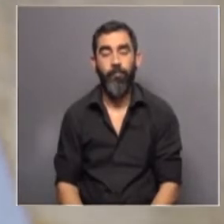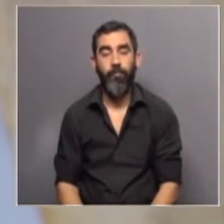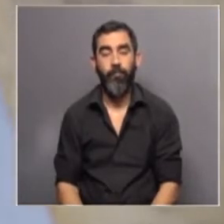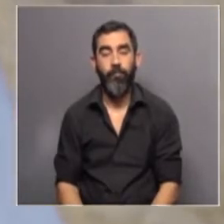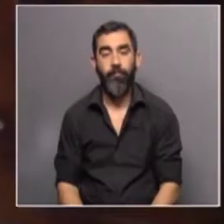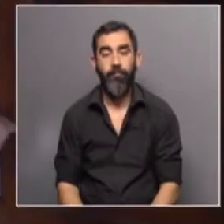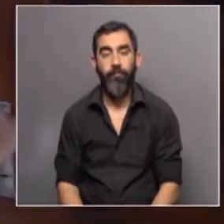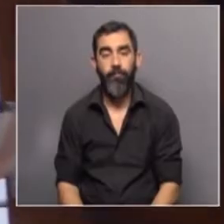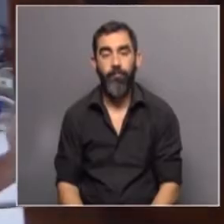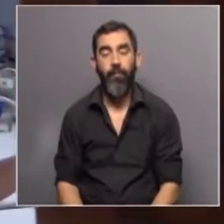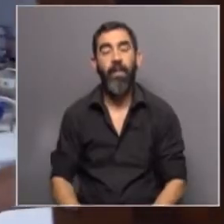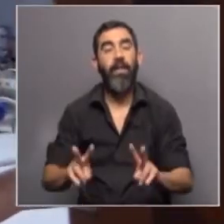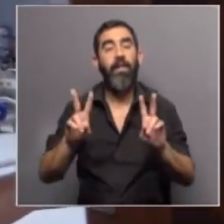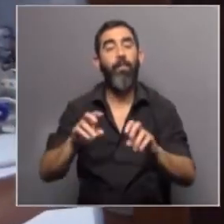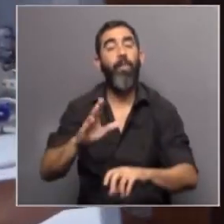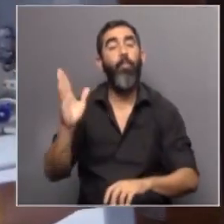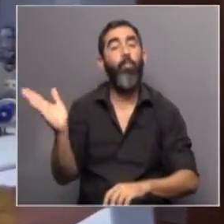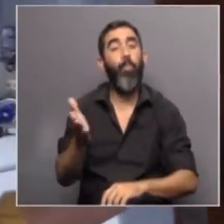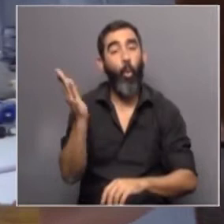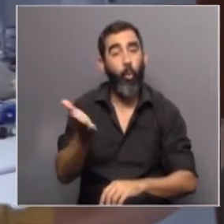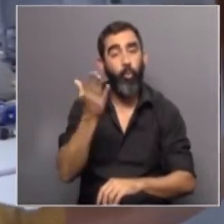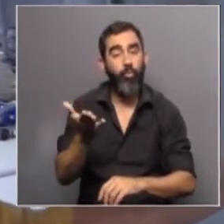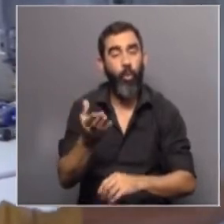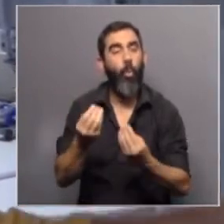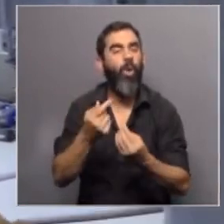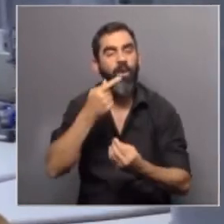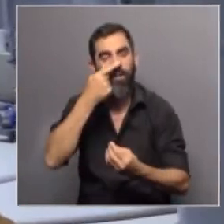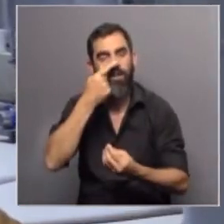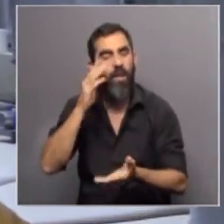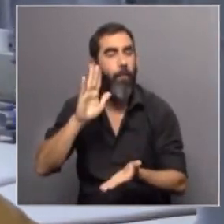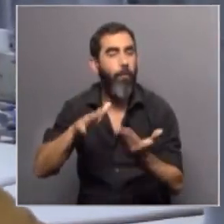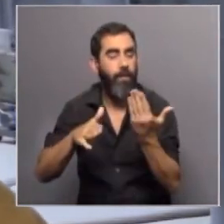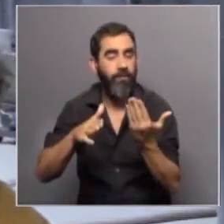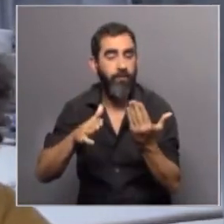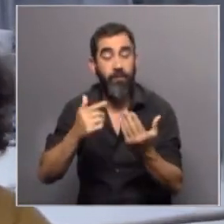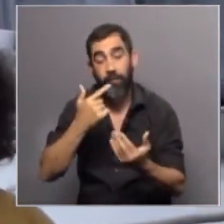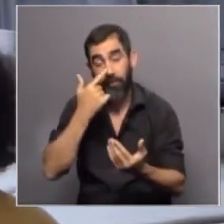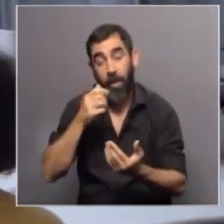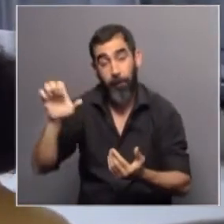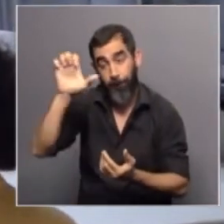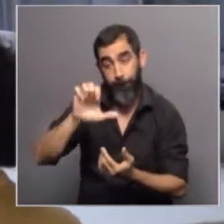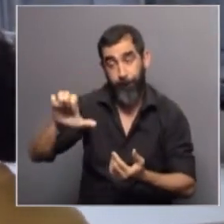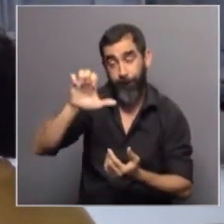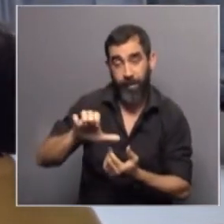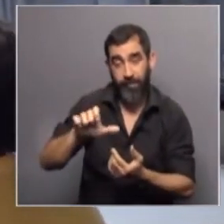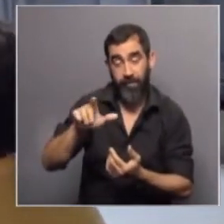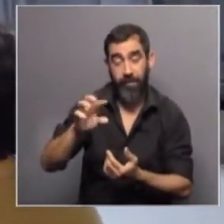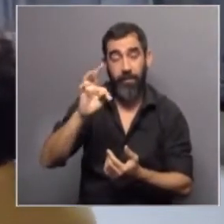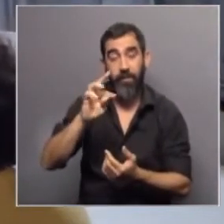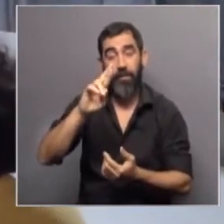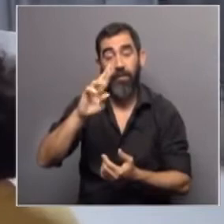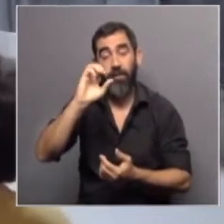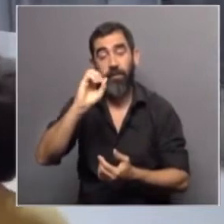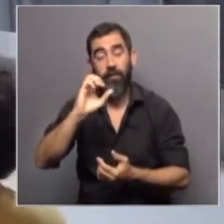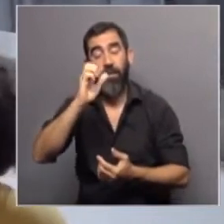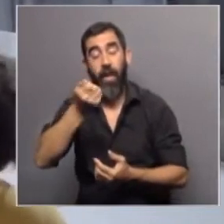A nivel productivo, ¿qué es lo que interesa? Interesa que la empresa Traversa Vinolfi, que apostó a la